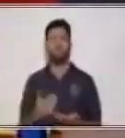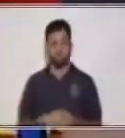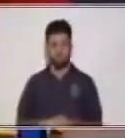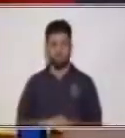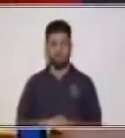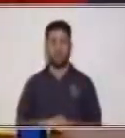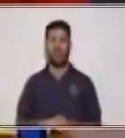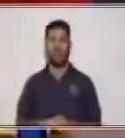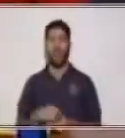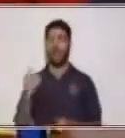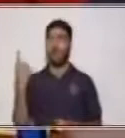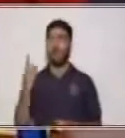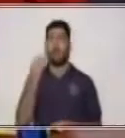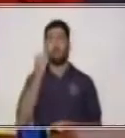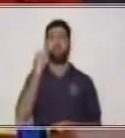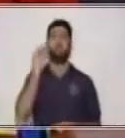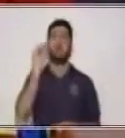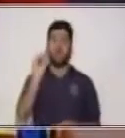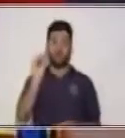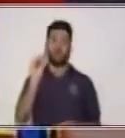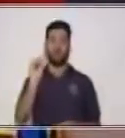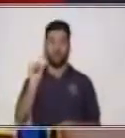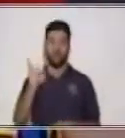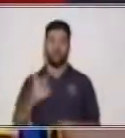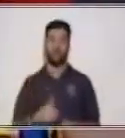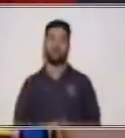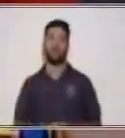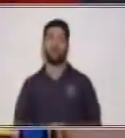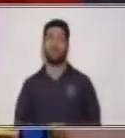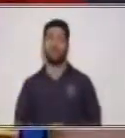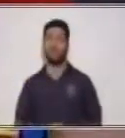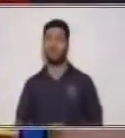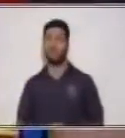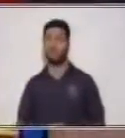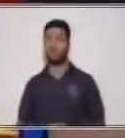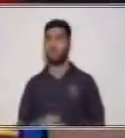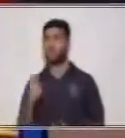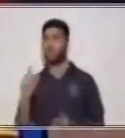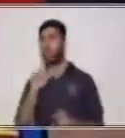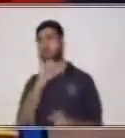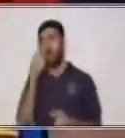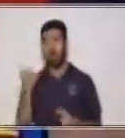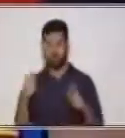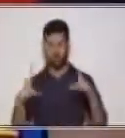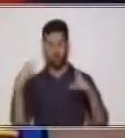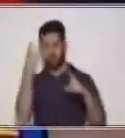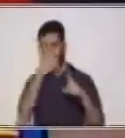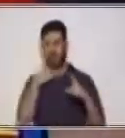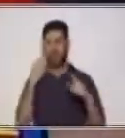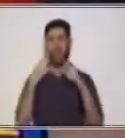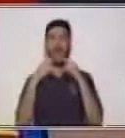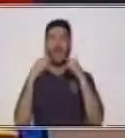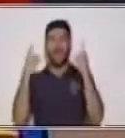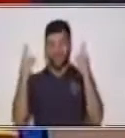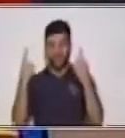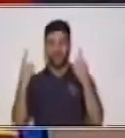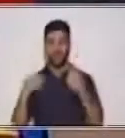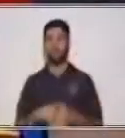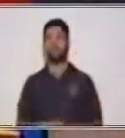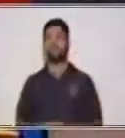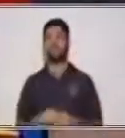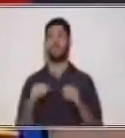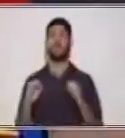Muy bien, está dando un beso. Y este emoji está sonriendo, ¿verdad? Entonces es